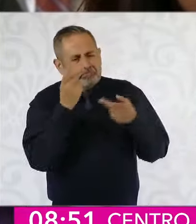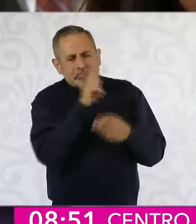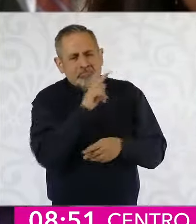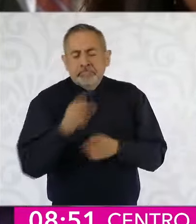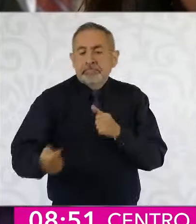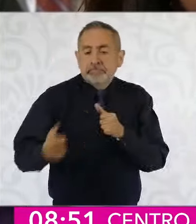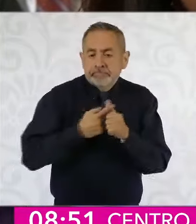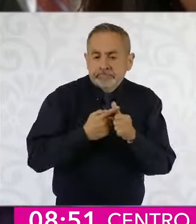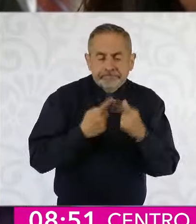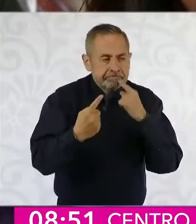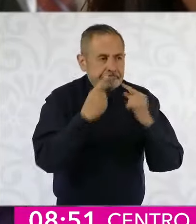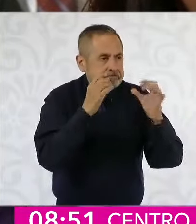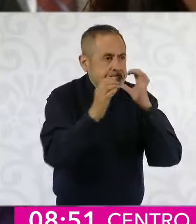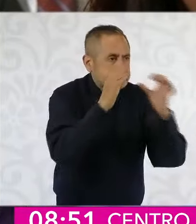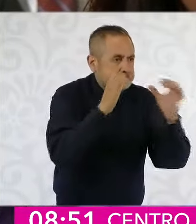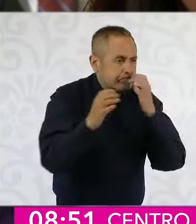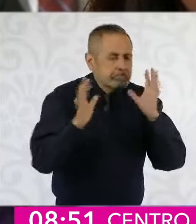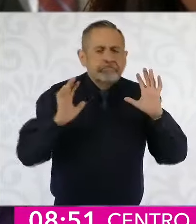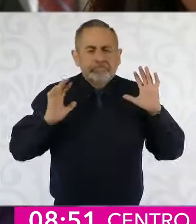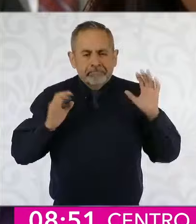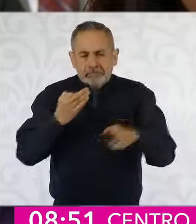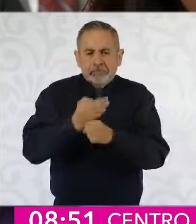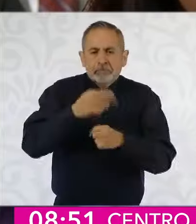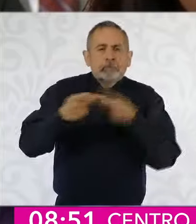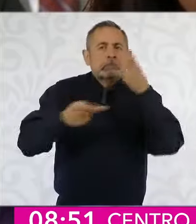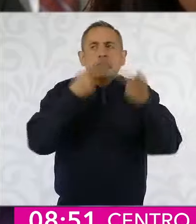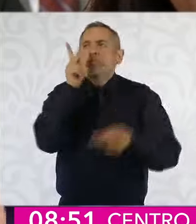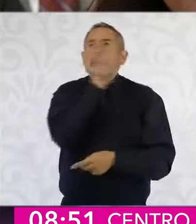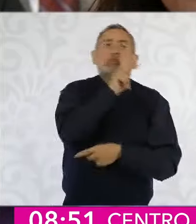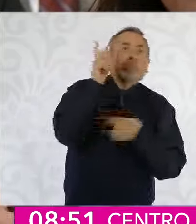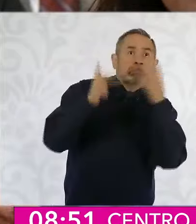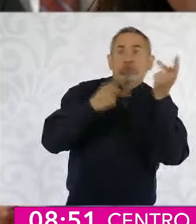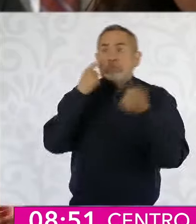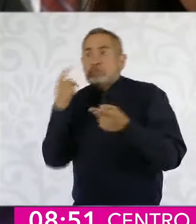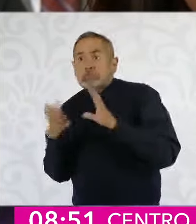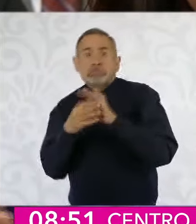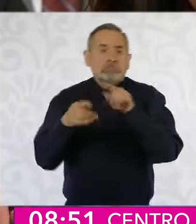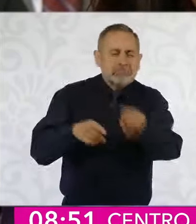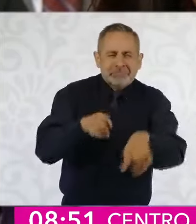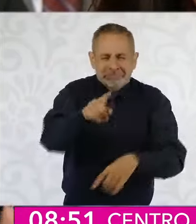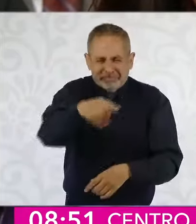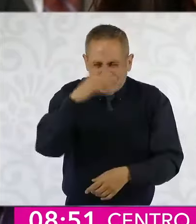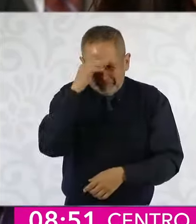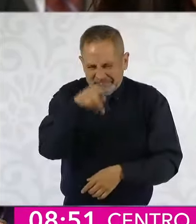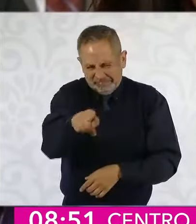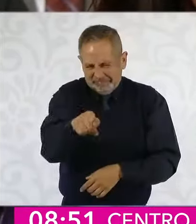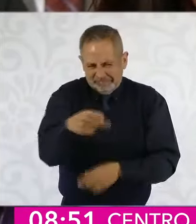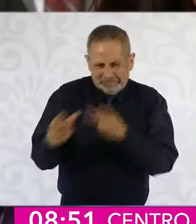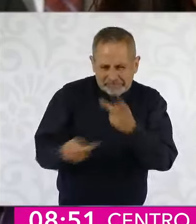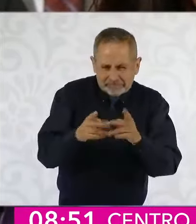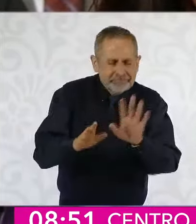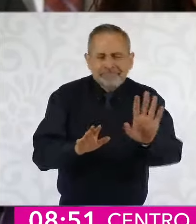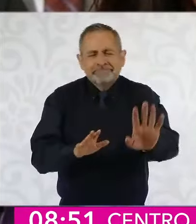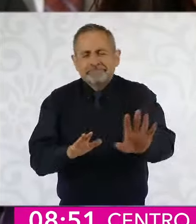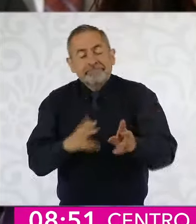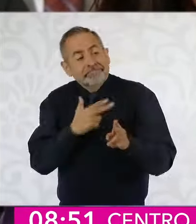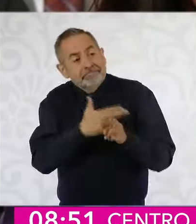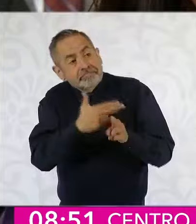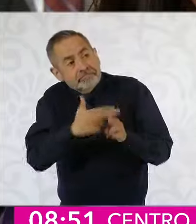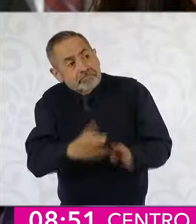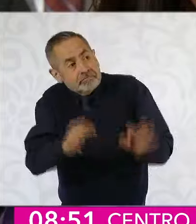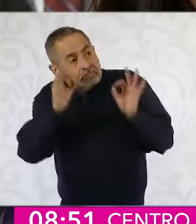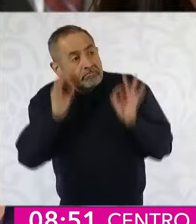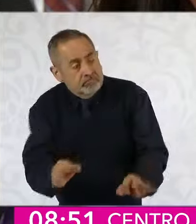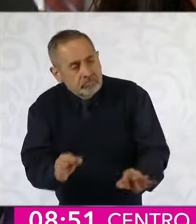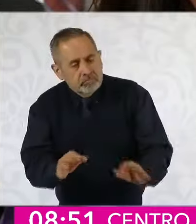de negociar con los gobiernos. O sea, no tomen tantas preguntas en este sentido hasta que no